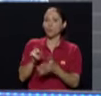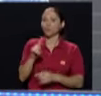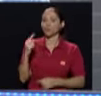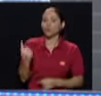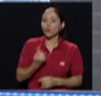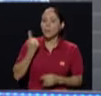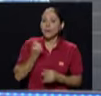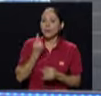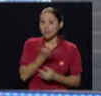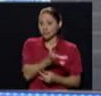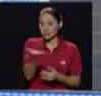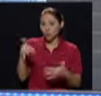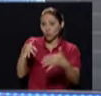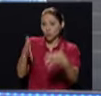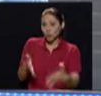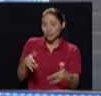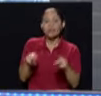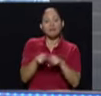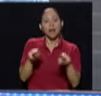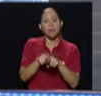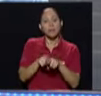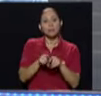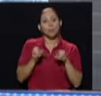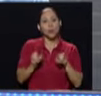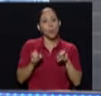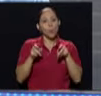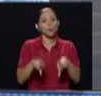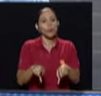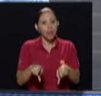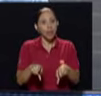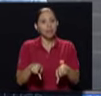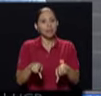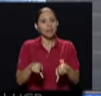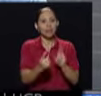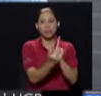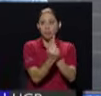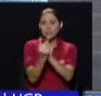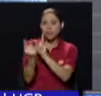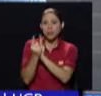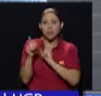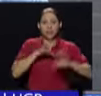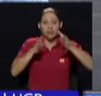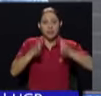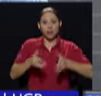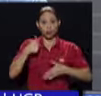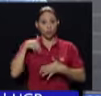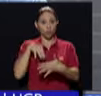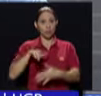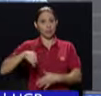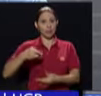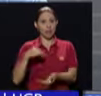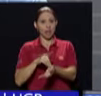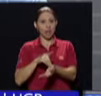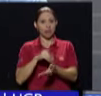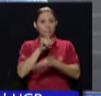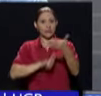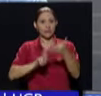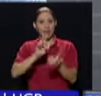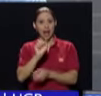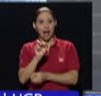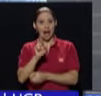no solamente los estudiantes, como mencionaba Waldo, sino también la oportunidad de encontrarnos con otros científicos. En mi caso particular, yo hice el doctorado de la Universidad de Arizona